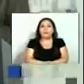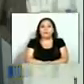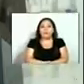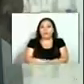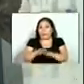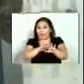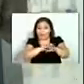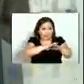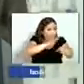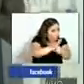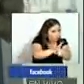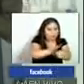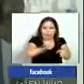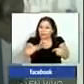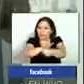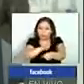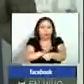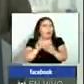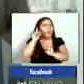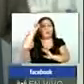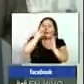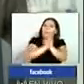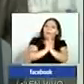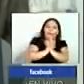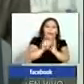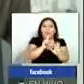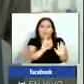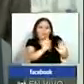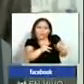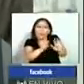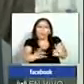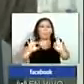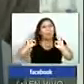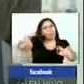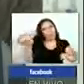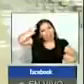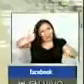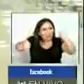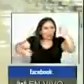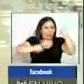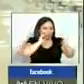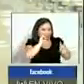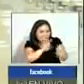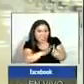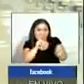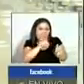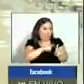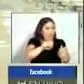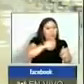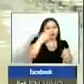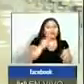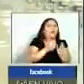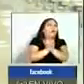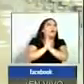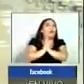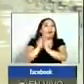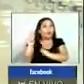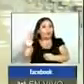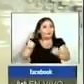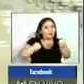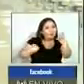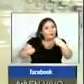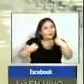Y si eso se llegara a llenar, primeramente Dios no lo ocupemos y que nos critiquen, que lo hicimos de más y que no fue necesario, ojalá esa sea la crítica.